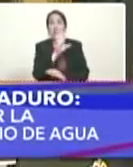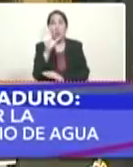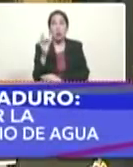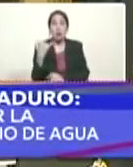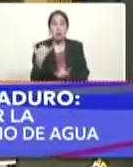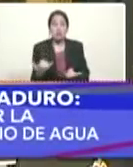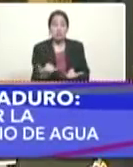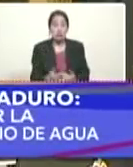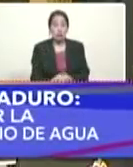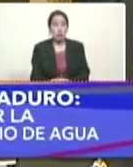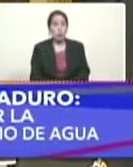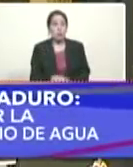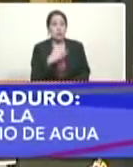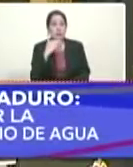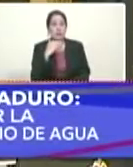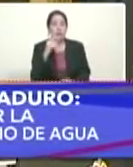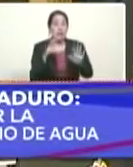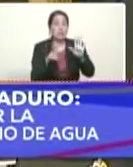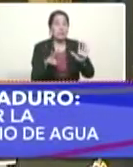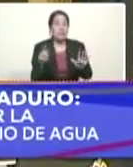siete meses